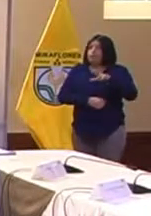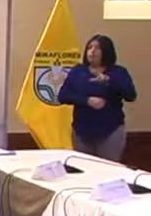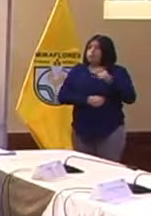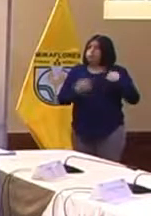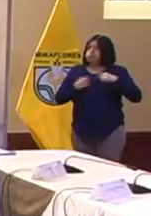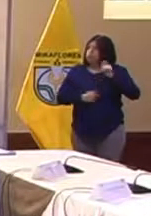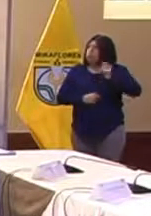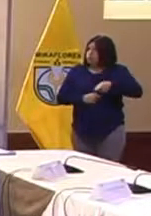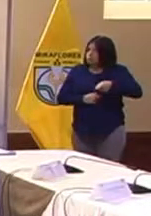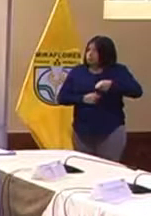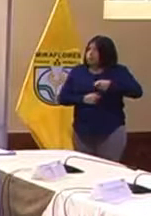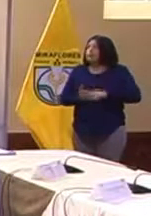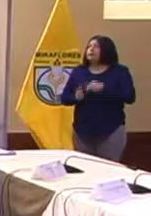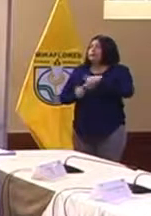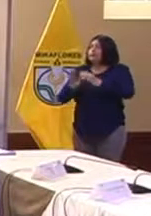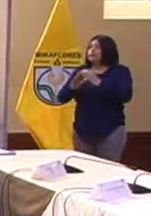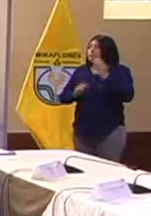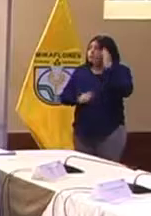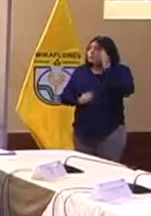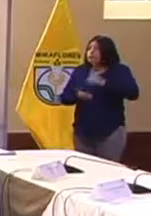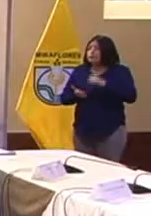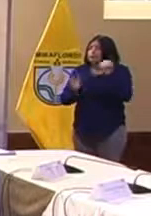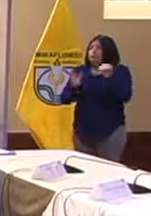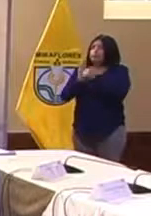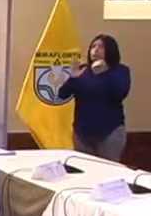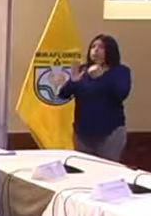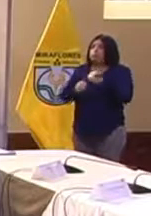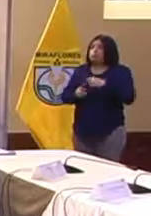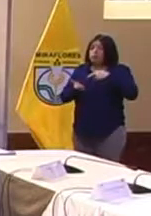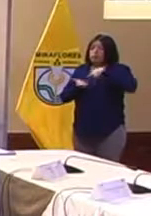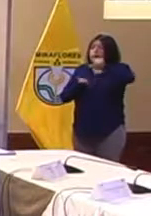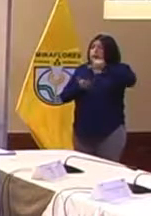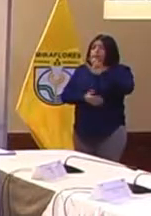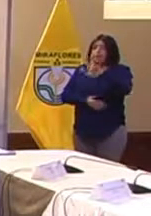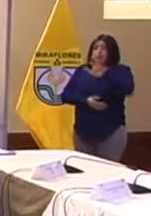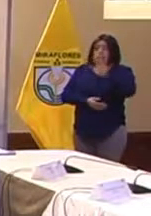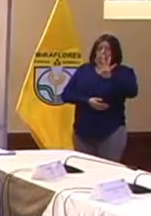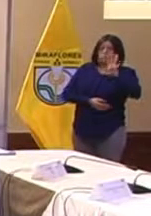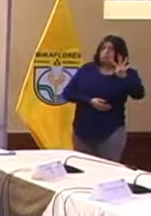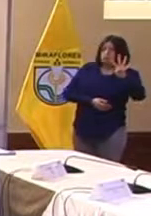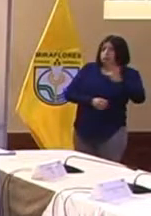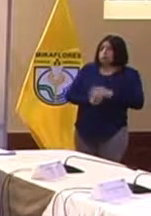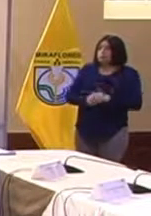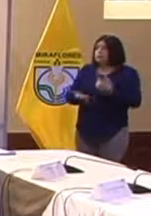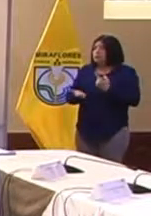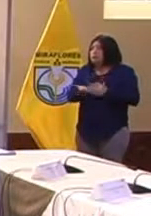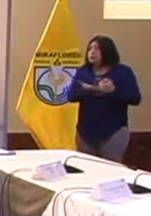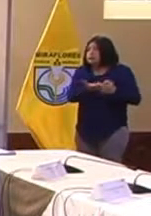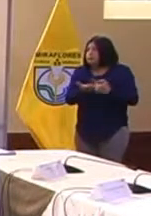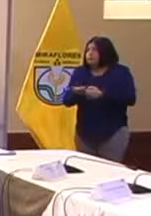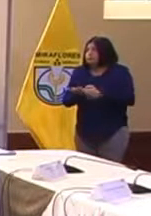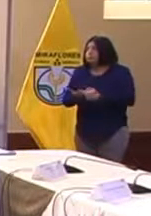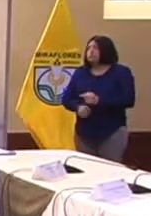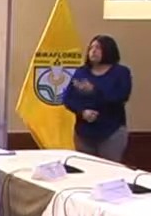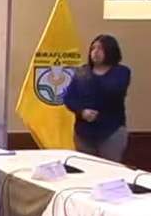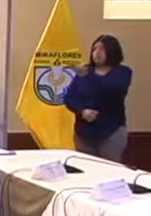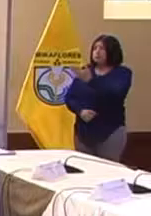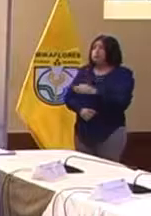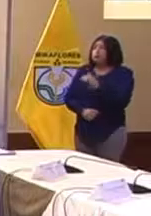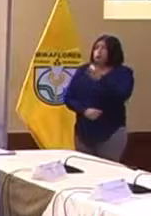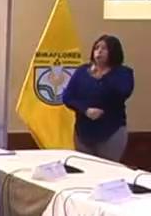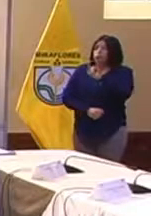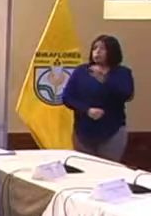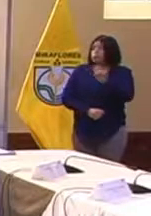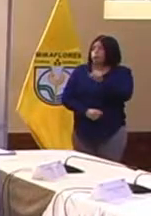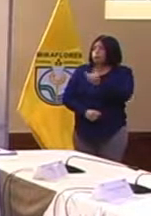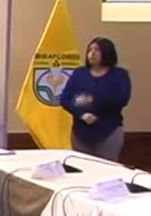Pública Municipal de Miraflores, aprobado por ordenanza número 344. Al debate. Sí, señor Sousa,